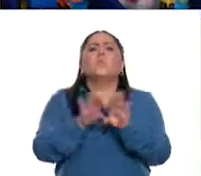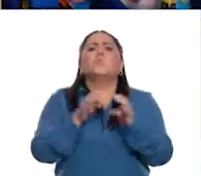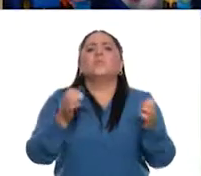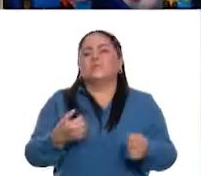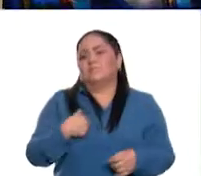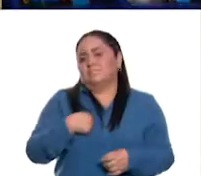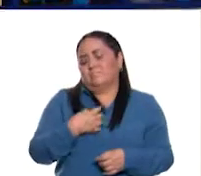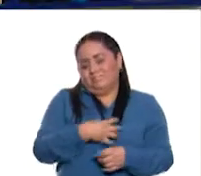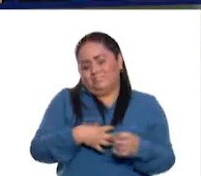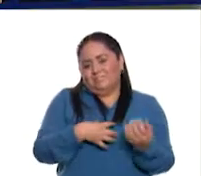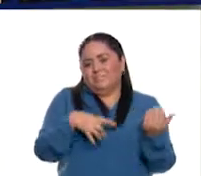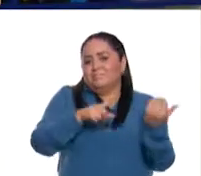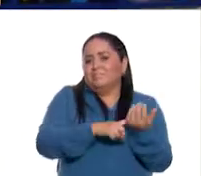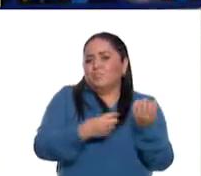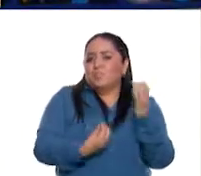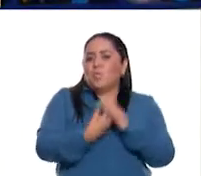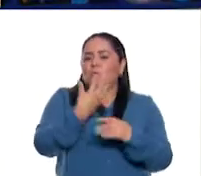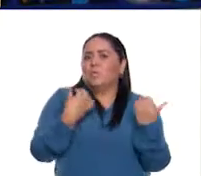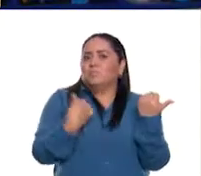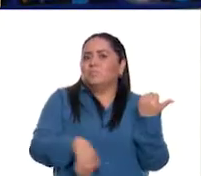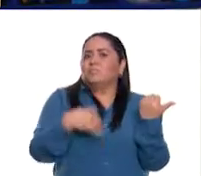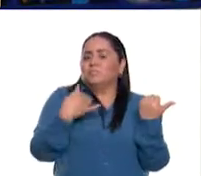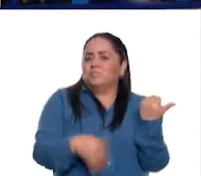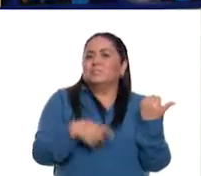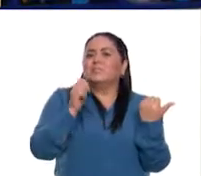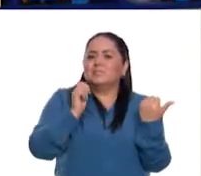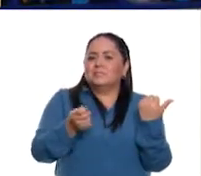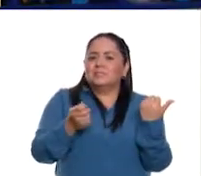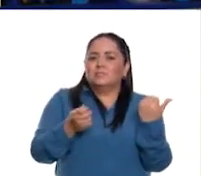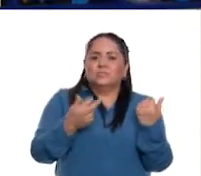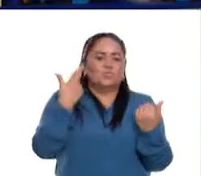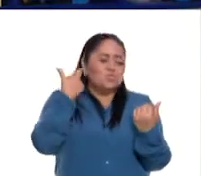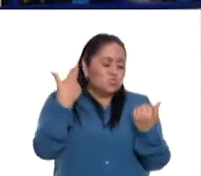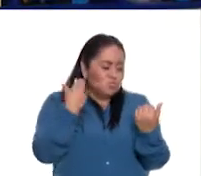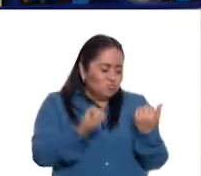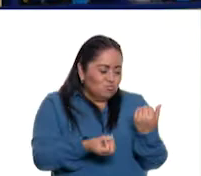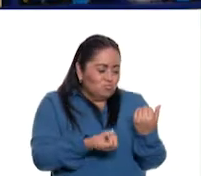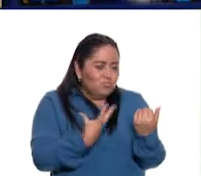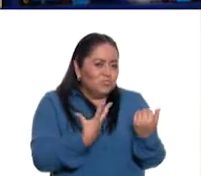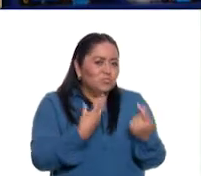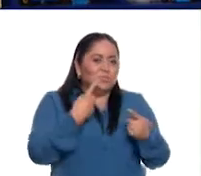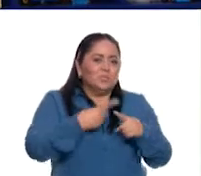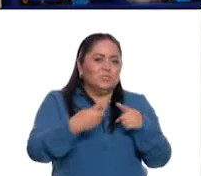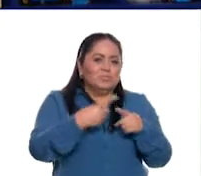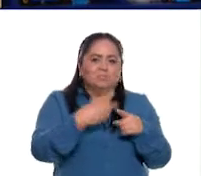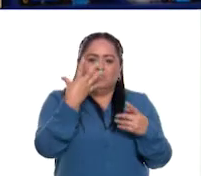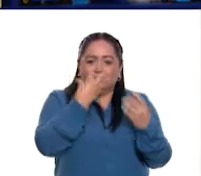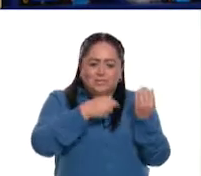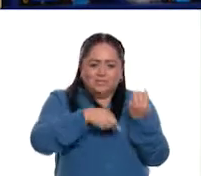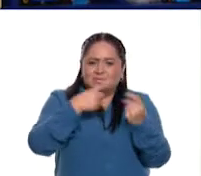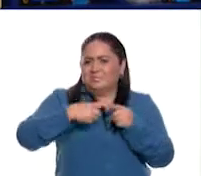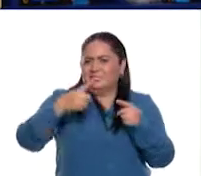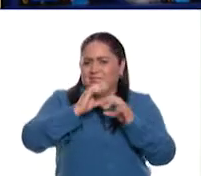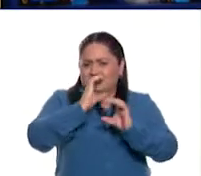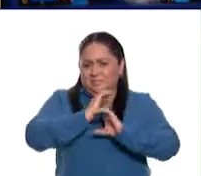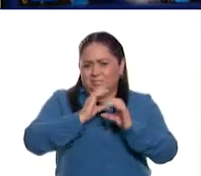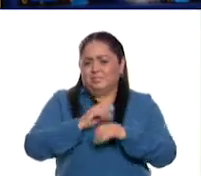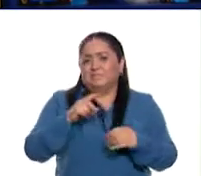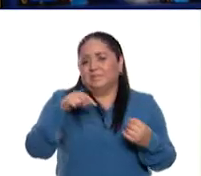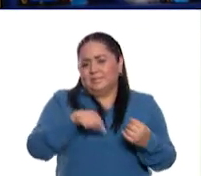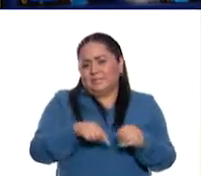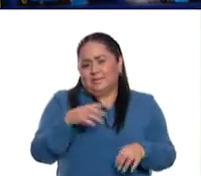estoy disfrutando mucho este nuevo logro de sacarle música a este bonito ukulele y hacer canciones.